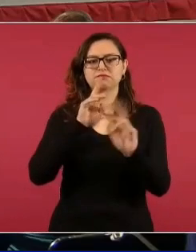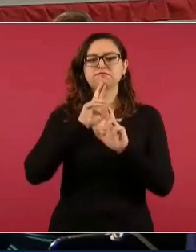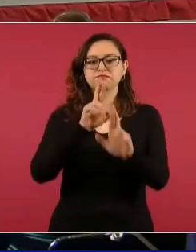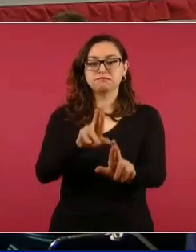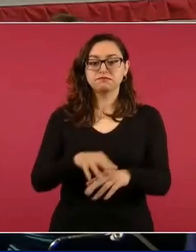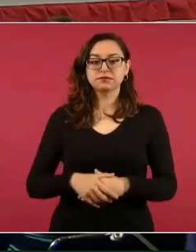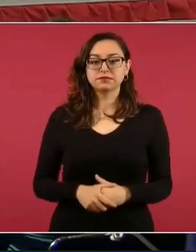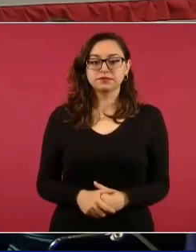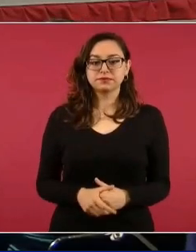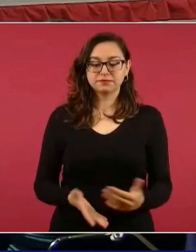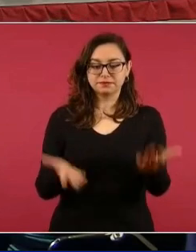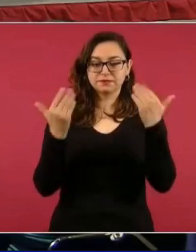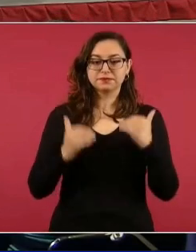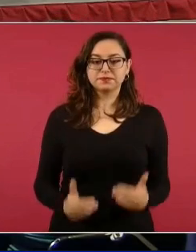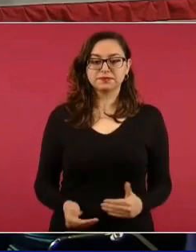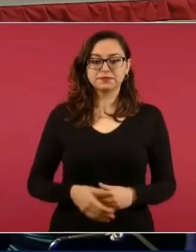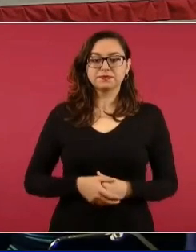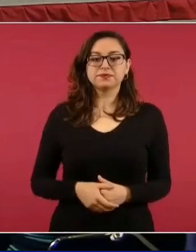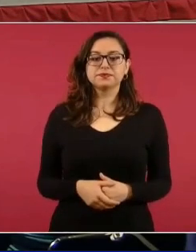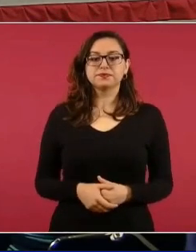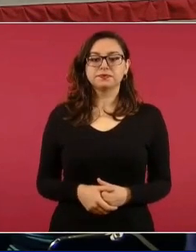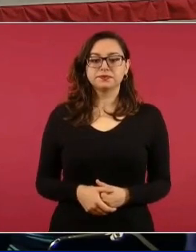respuestas. Adelante.